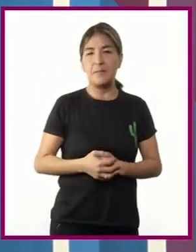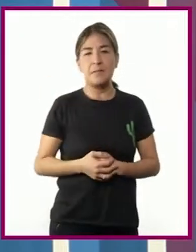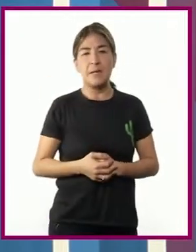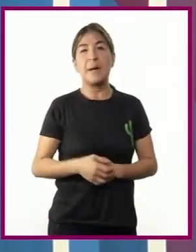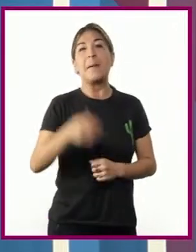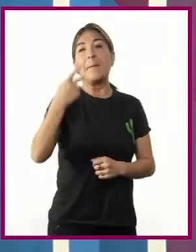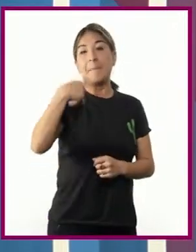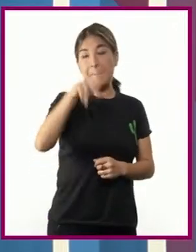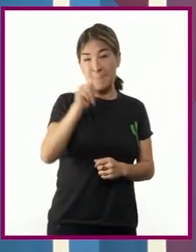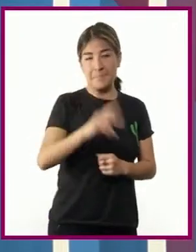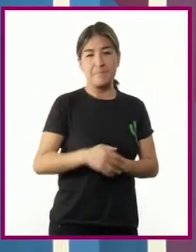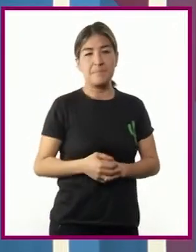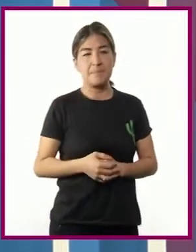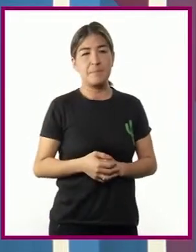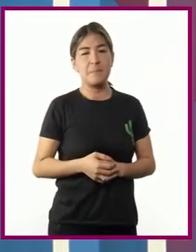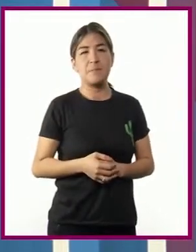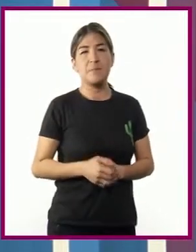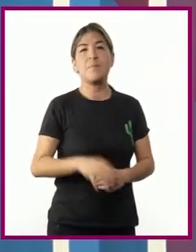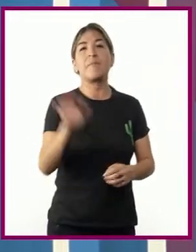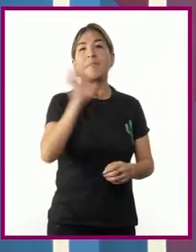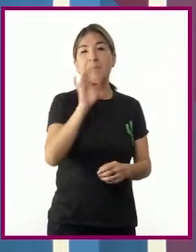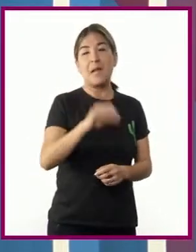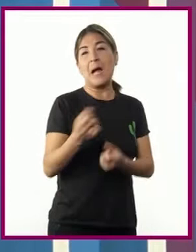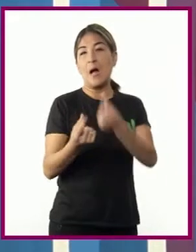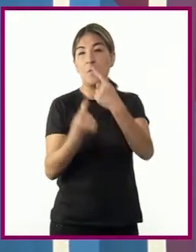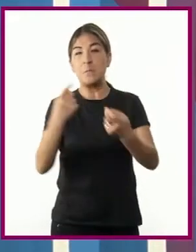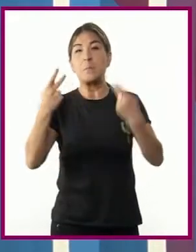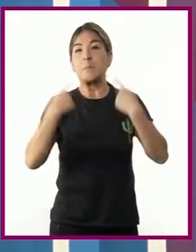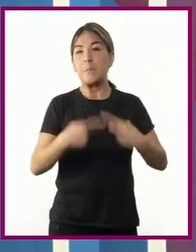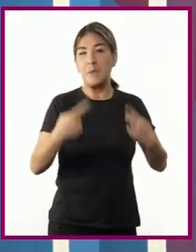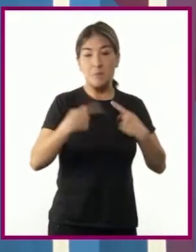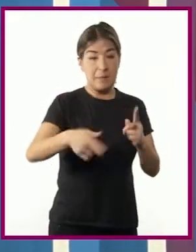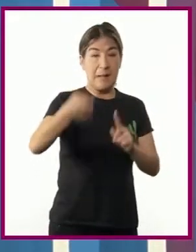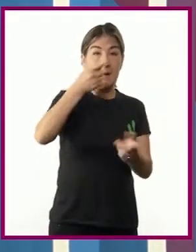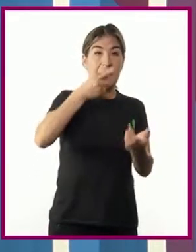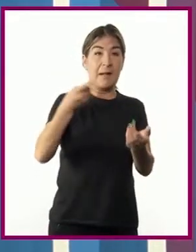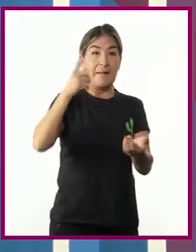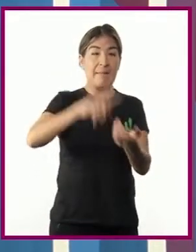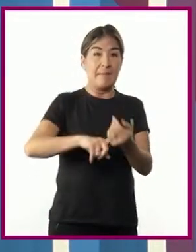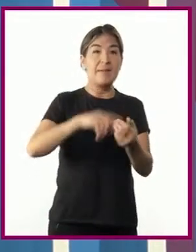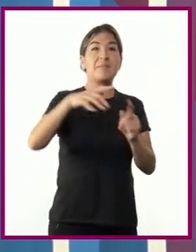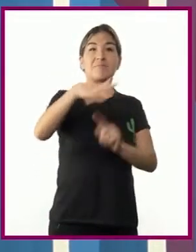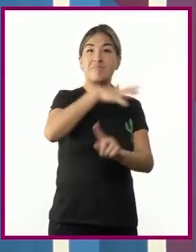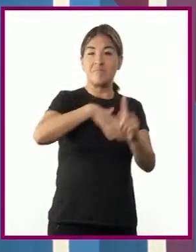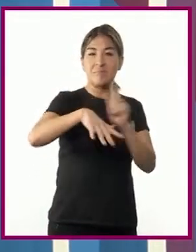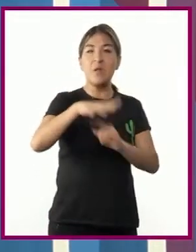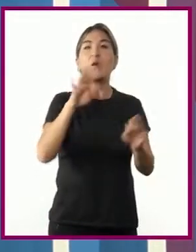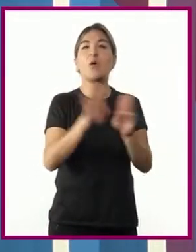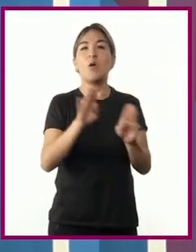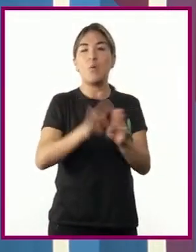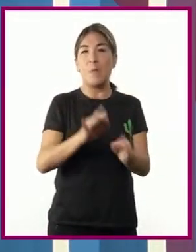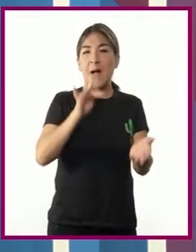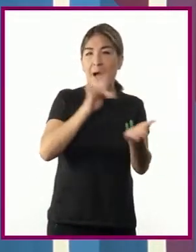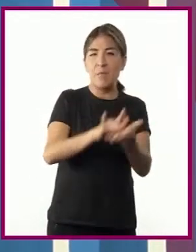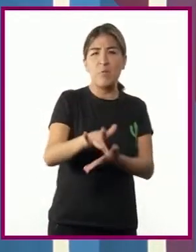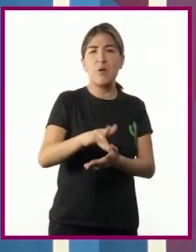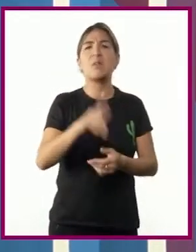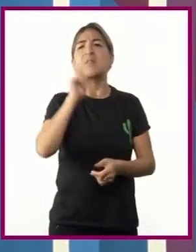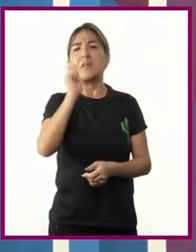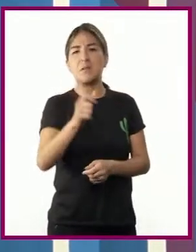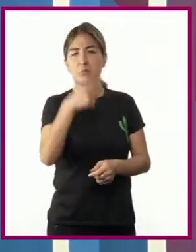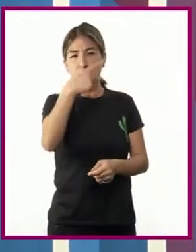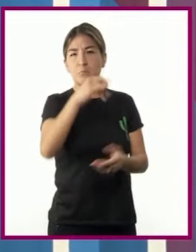embargo, es posible que alguna de las personas a su alrededor, lejos de apoyarlas o apoyarlos en